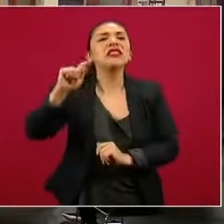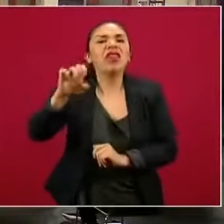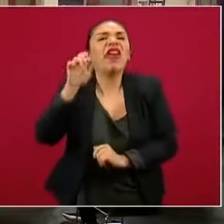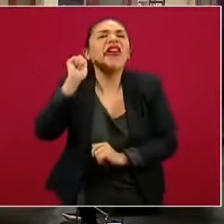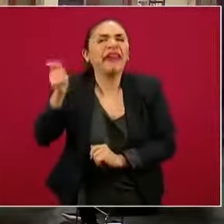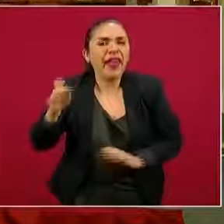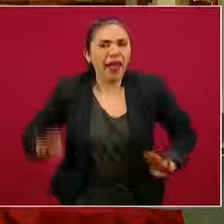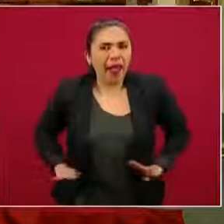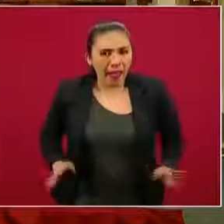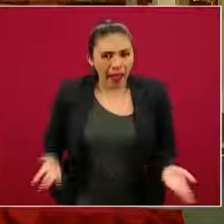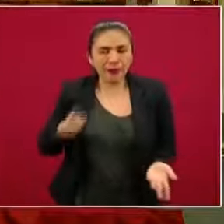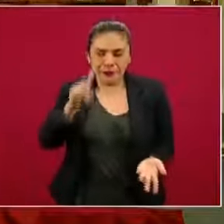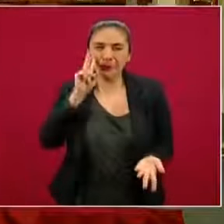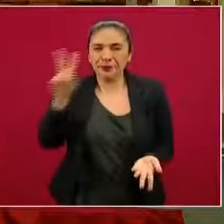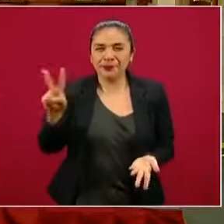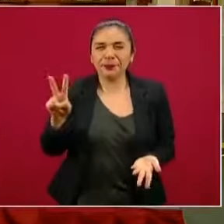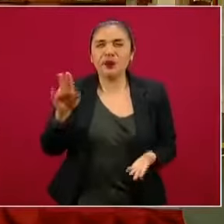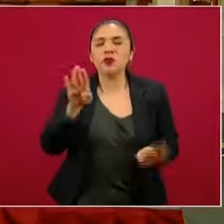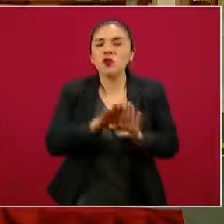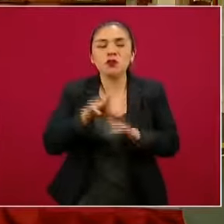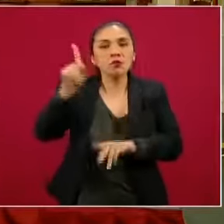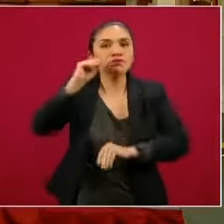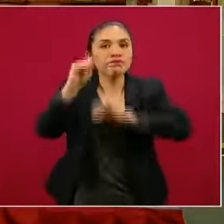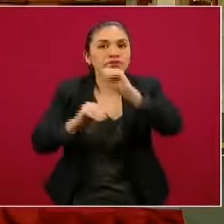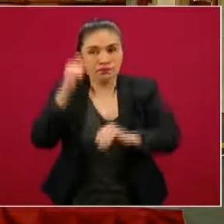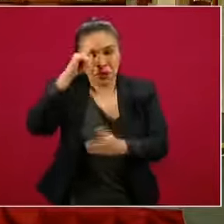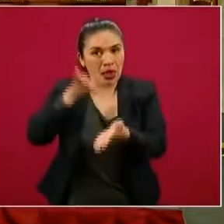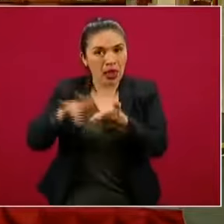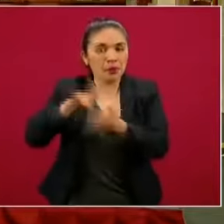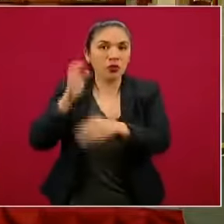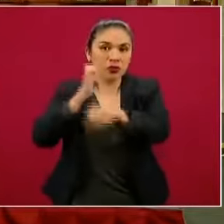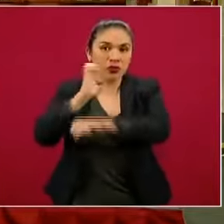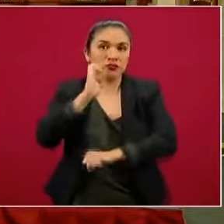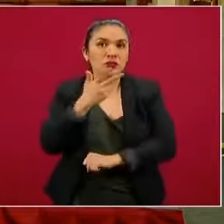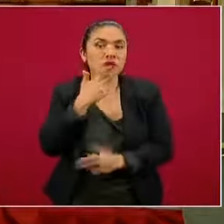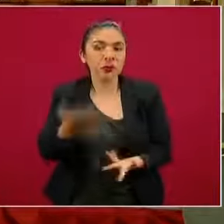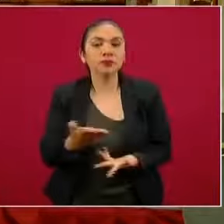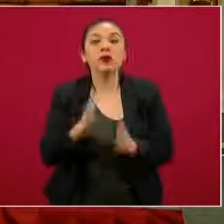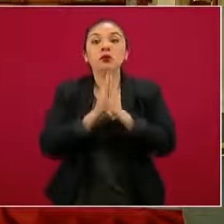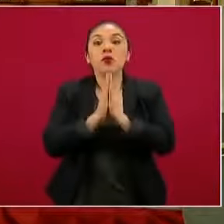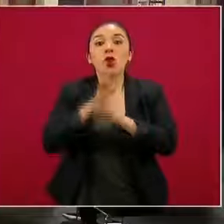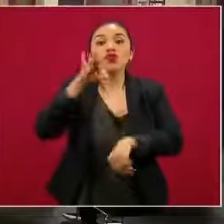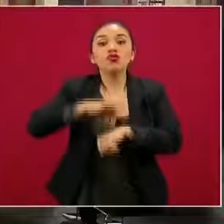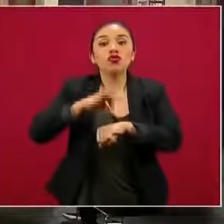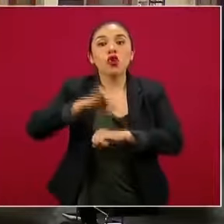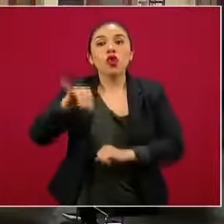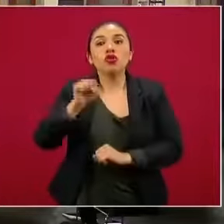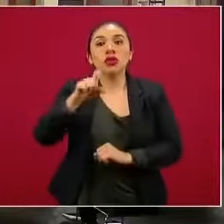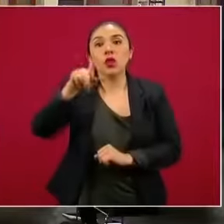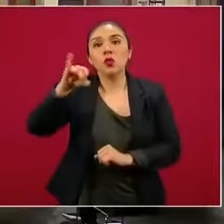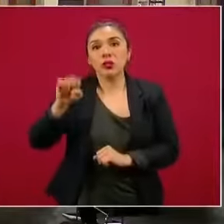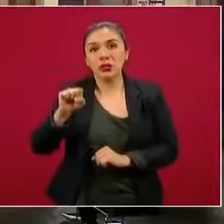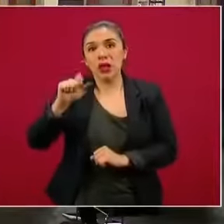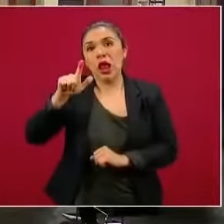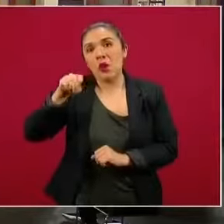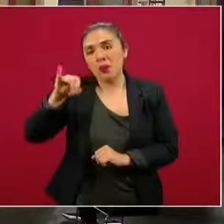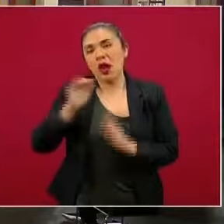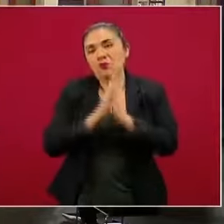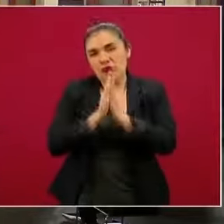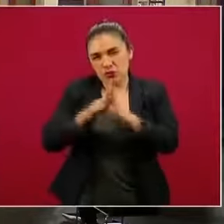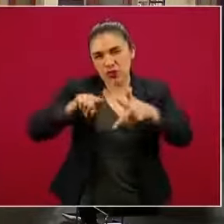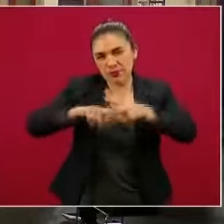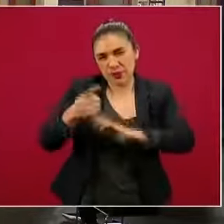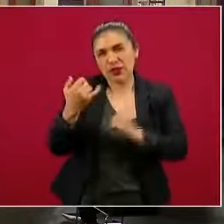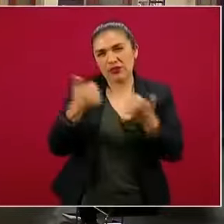y verán ustedes el progreso que hay en el apoyo al estado de Chihuahua. Le pido al doctor José Luis Salomía, si es tan amable, de iniciar